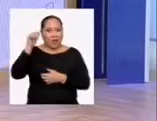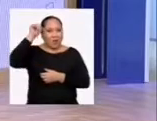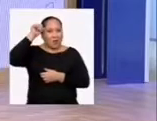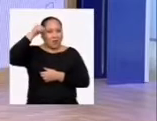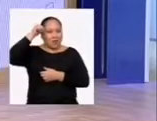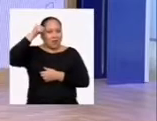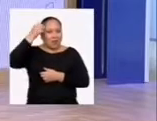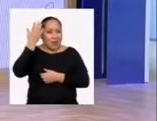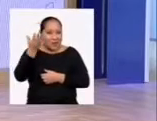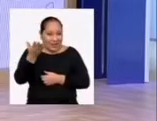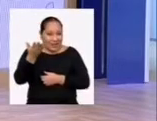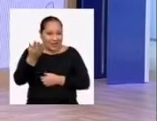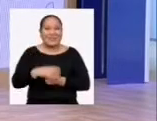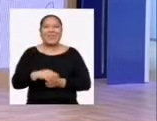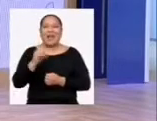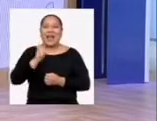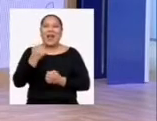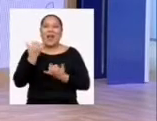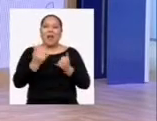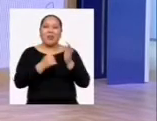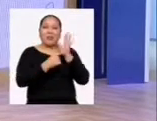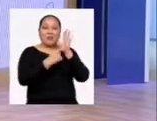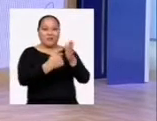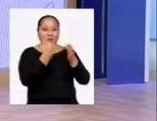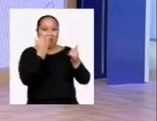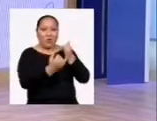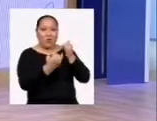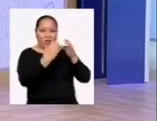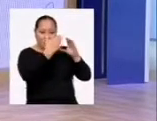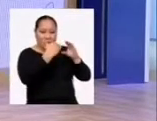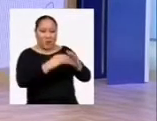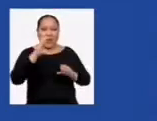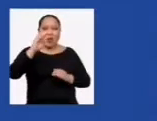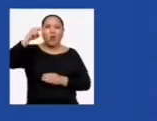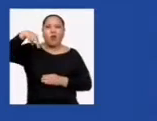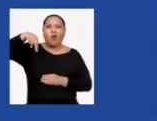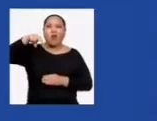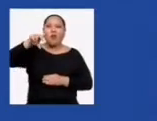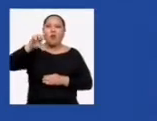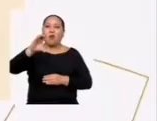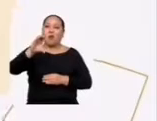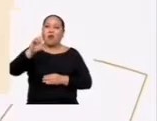fresca, voy a proyectar el último párrafo de conclusiones. Y dice